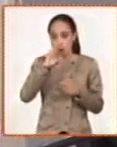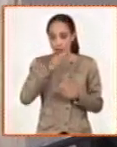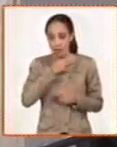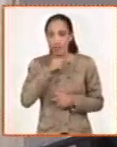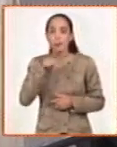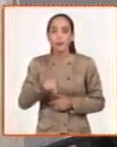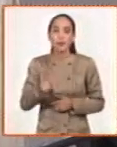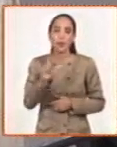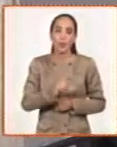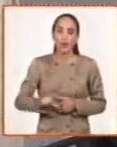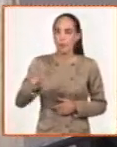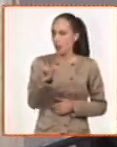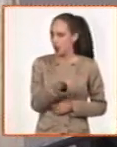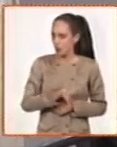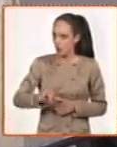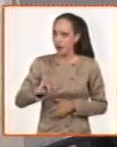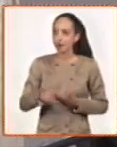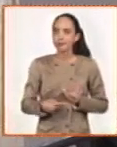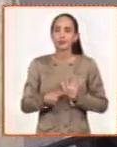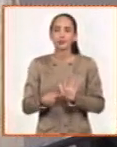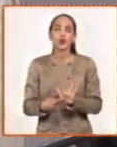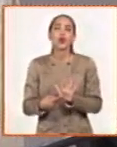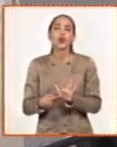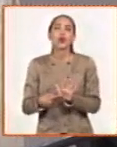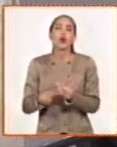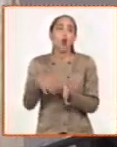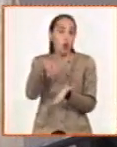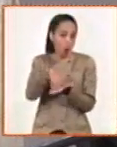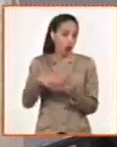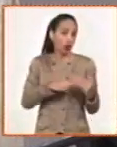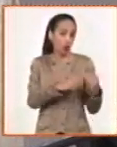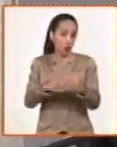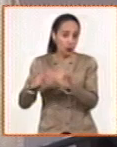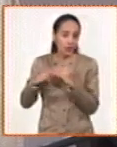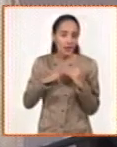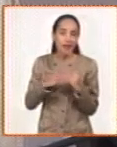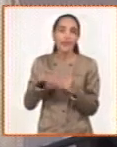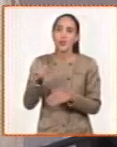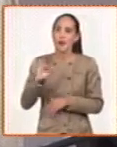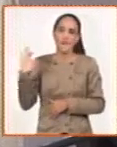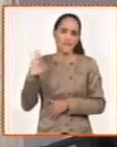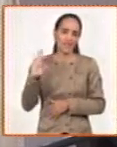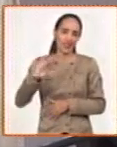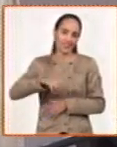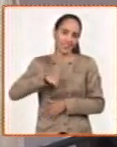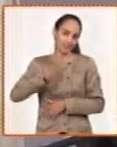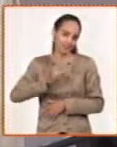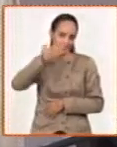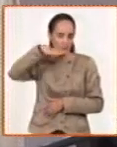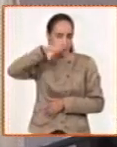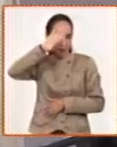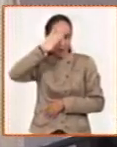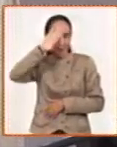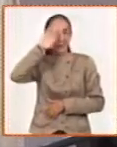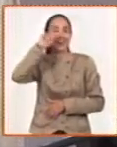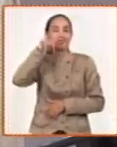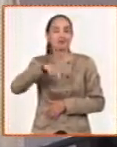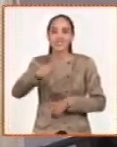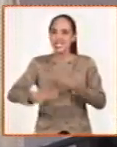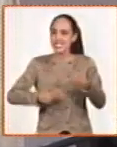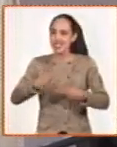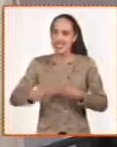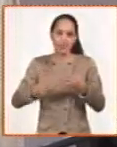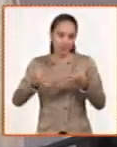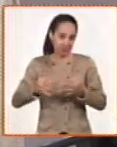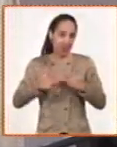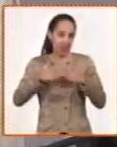espacios en lugares comunitarios, esa fiesta de la cubanía, que se celebra en Granma, que es